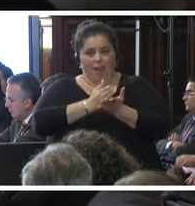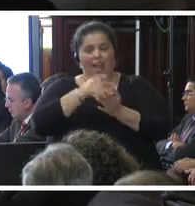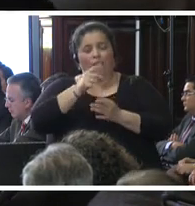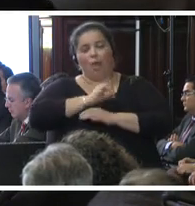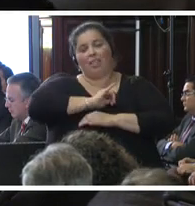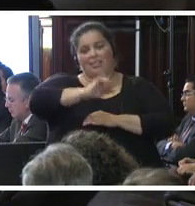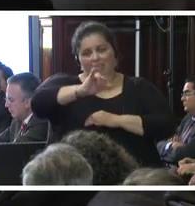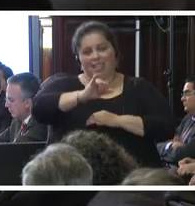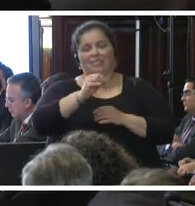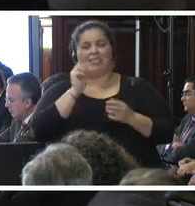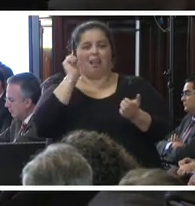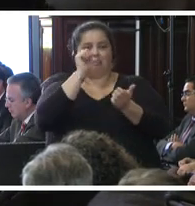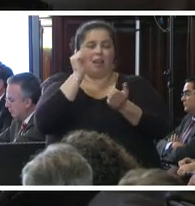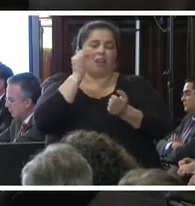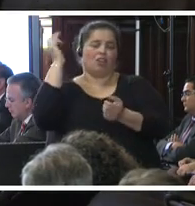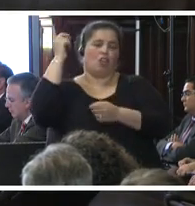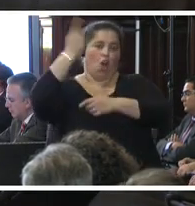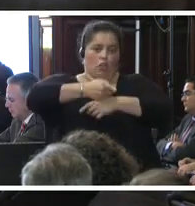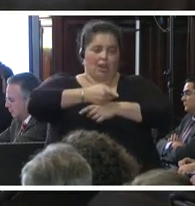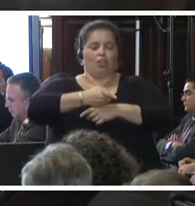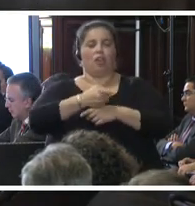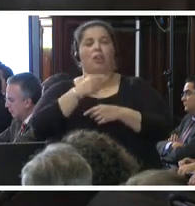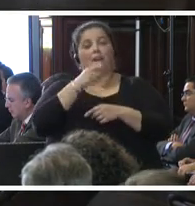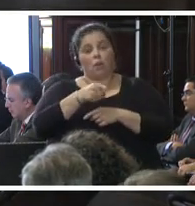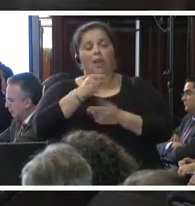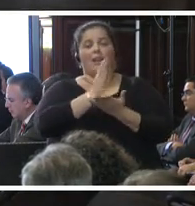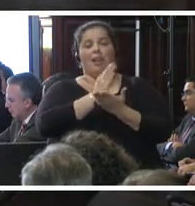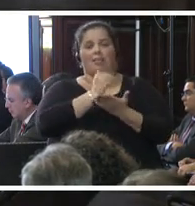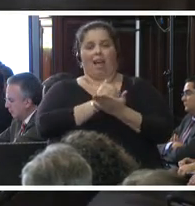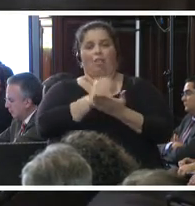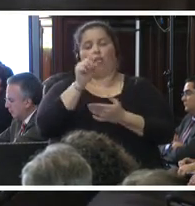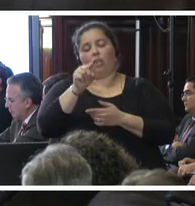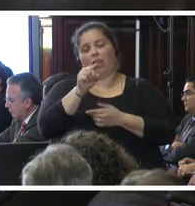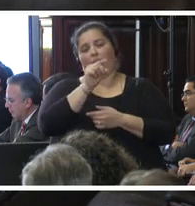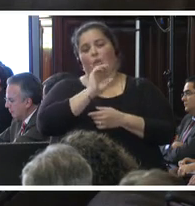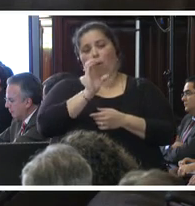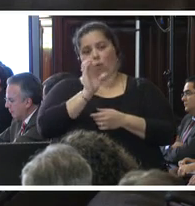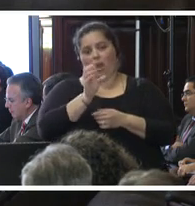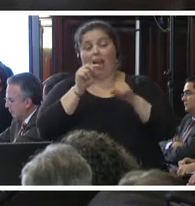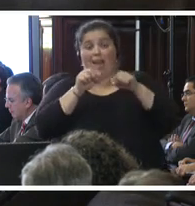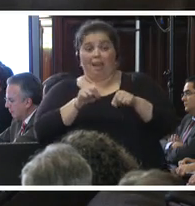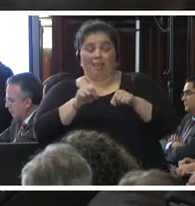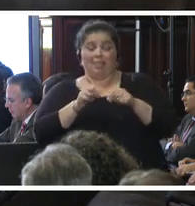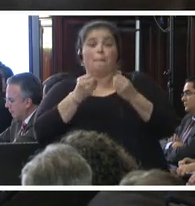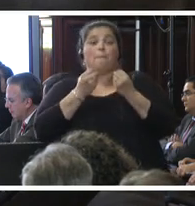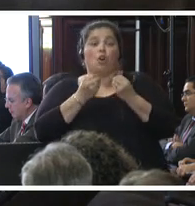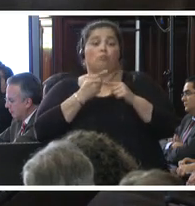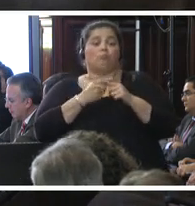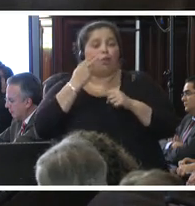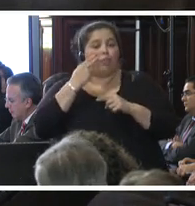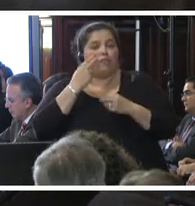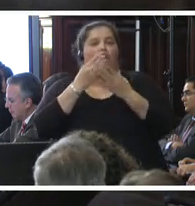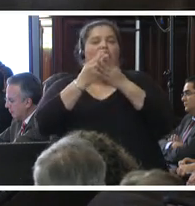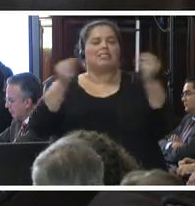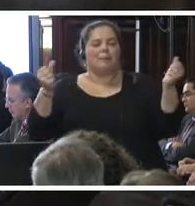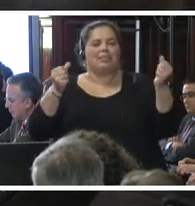sentencia condenatoria, fue en el estado de Coahuila. Y este es por desaparición forzada de